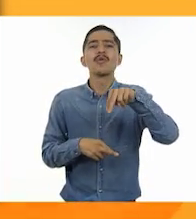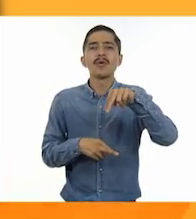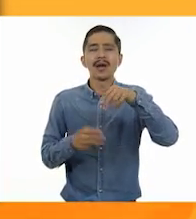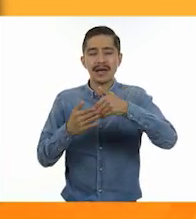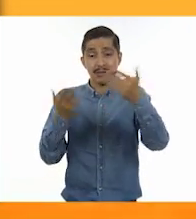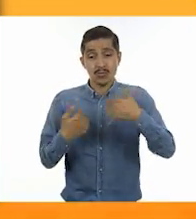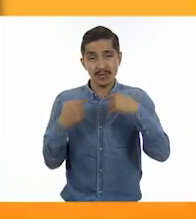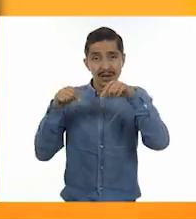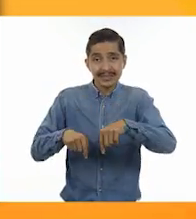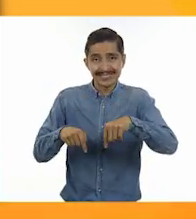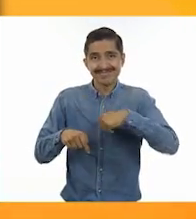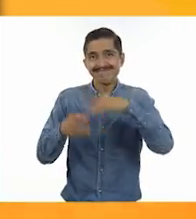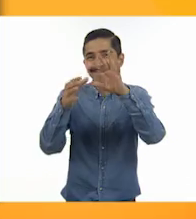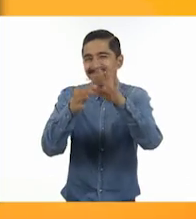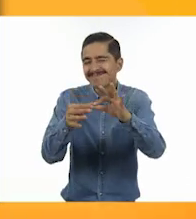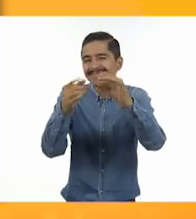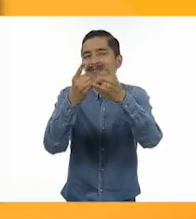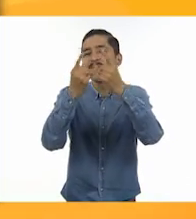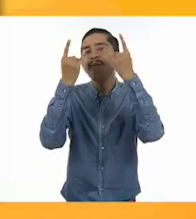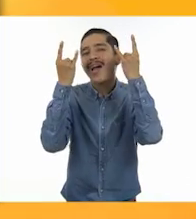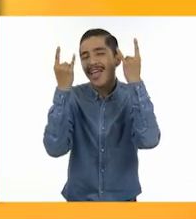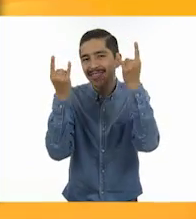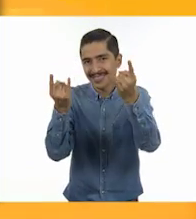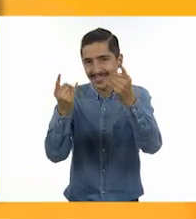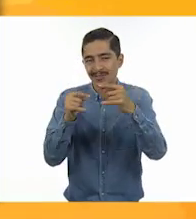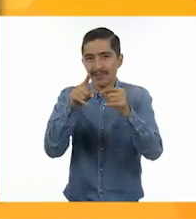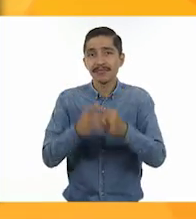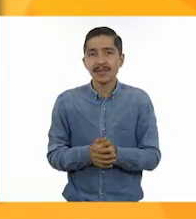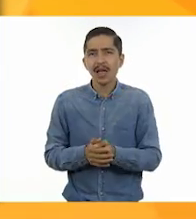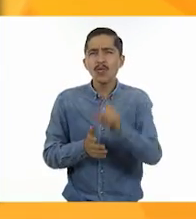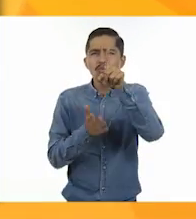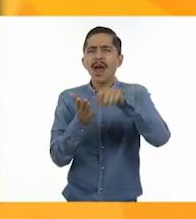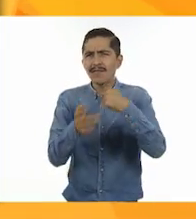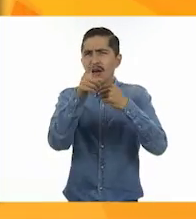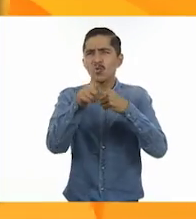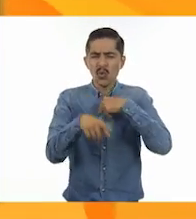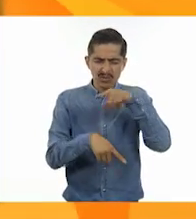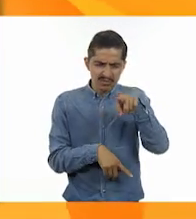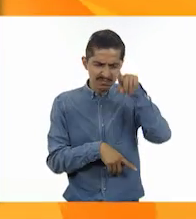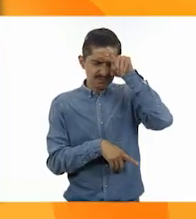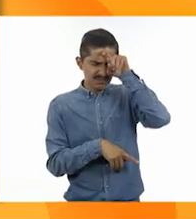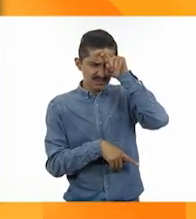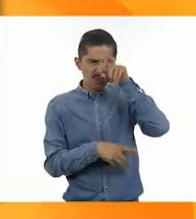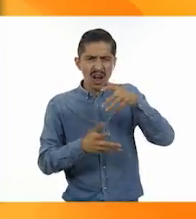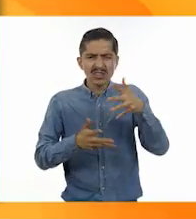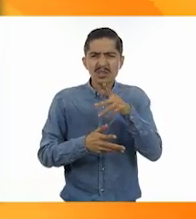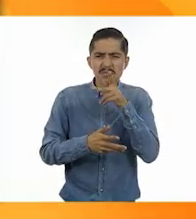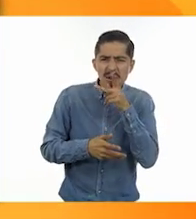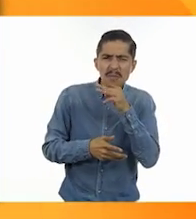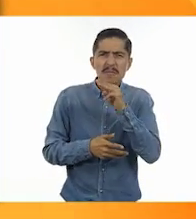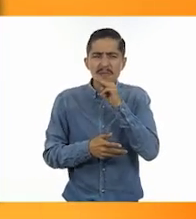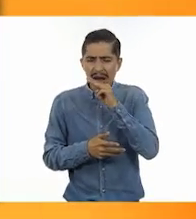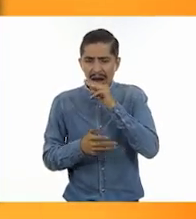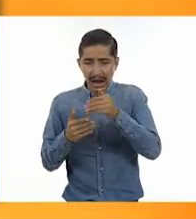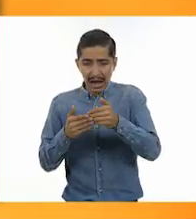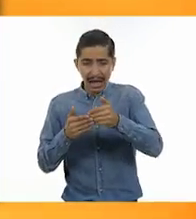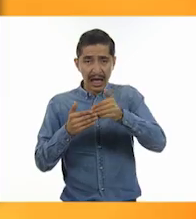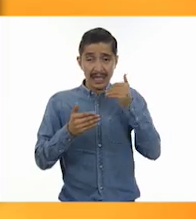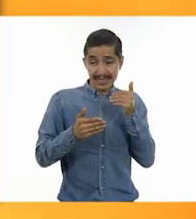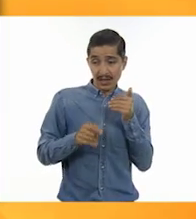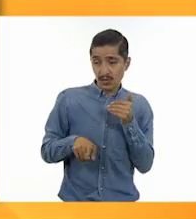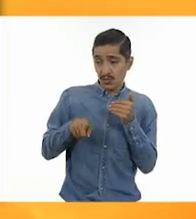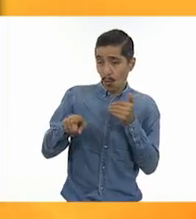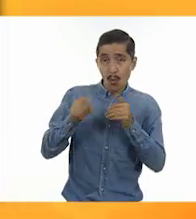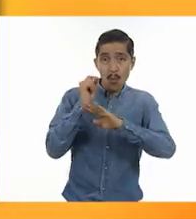aquí para contarte un cuento. ¿Alguna vez te has preguntado qué hacían mamá y papá antes de que tú